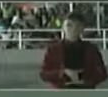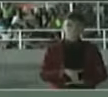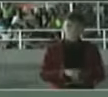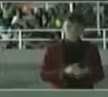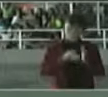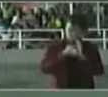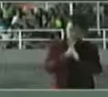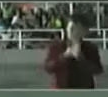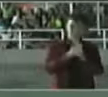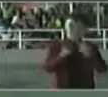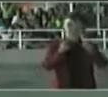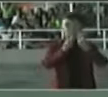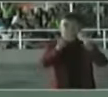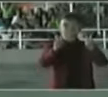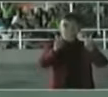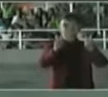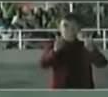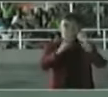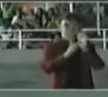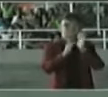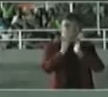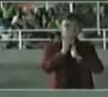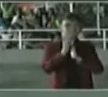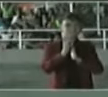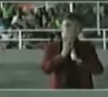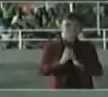hablando de Cristo.